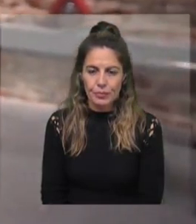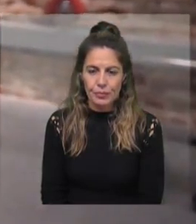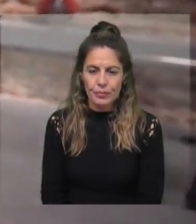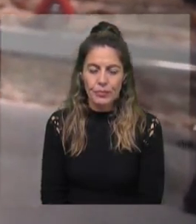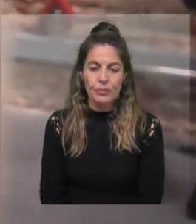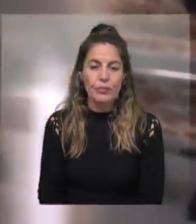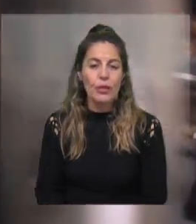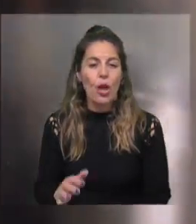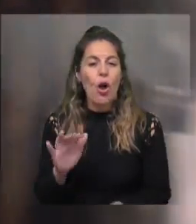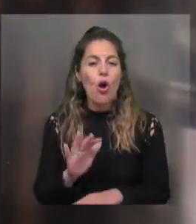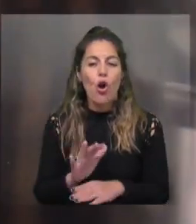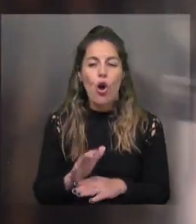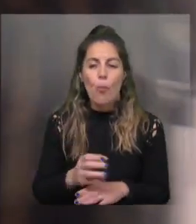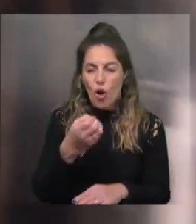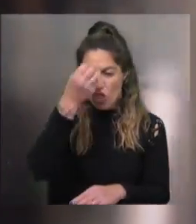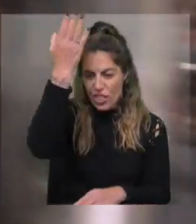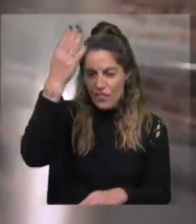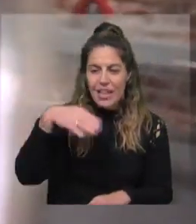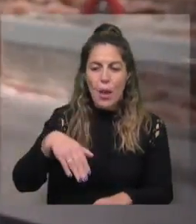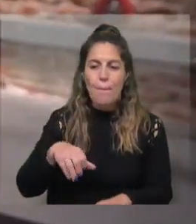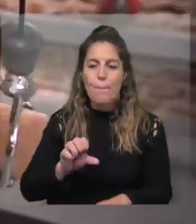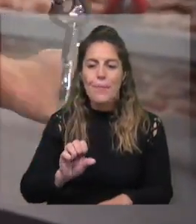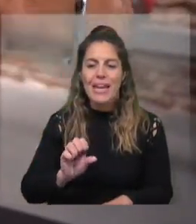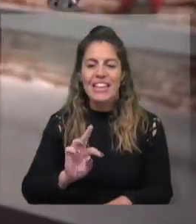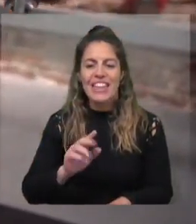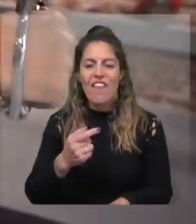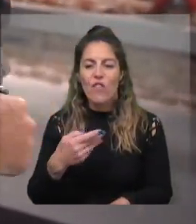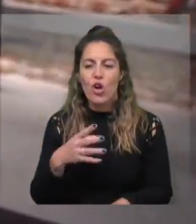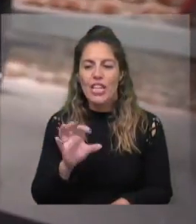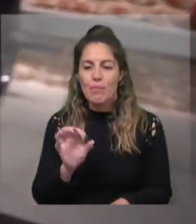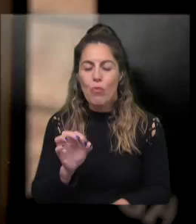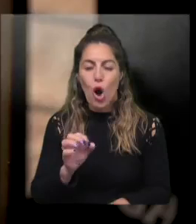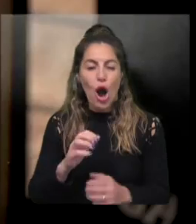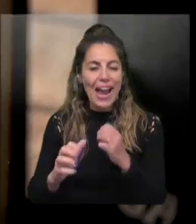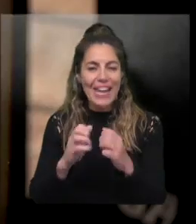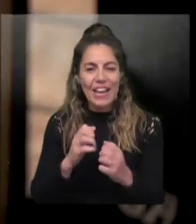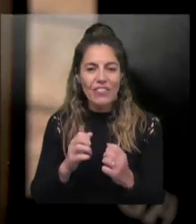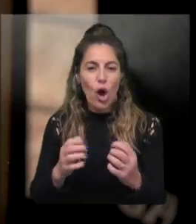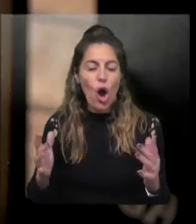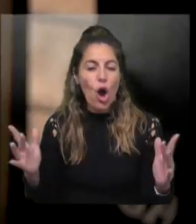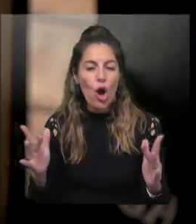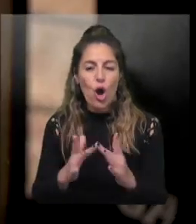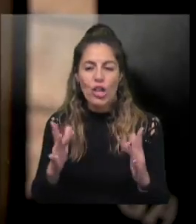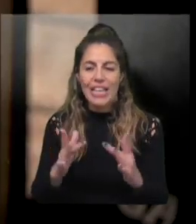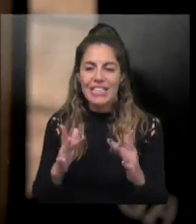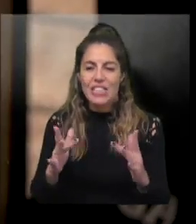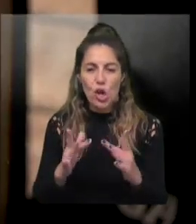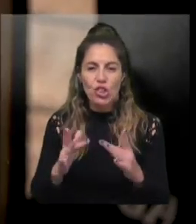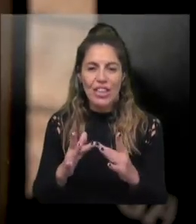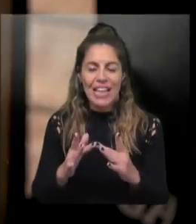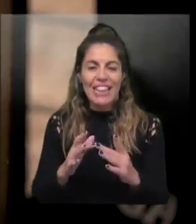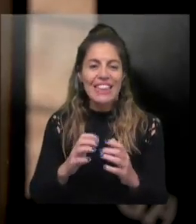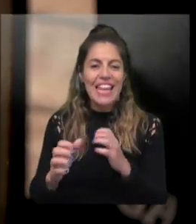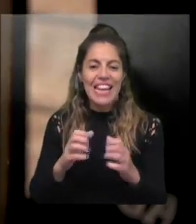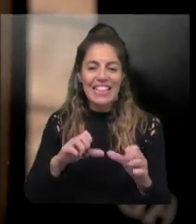Definir al metabolismo, específicamente al metabolismo energético, como esa colección de reacciones químicas que ocurren dentro de cada una de nuestras células que permite